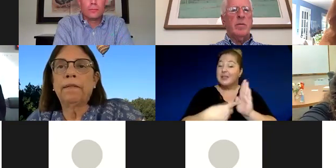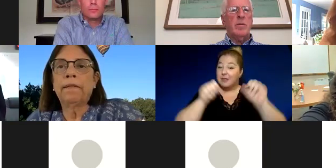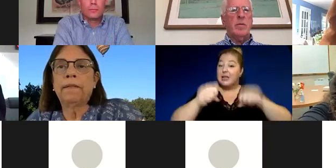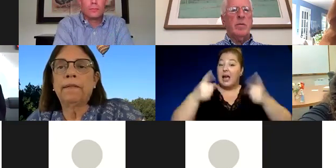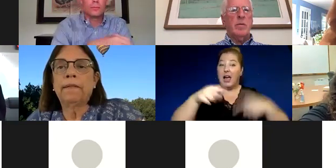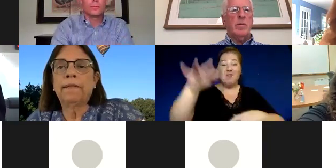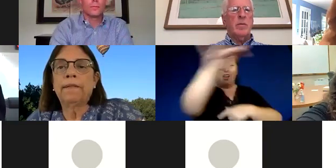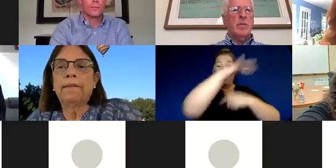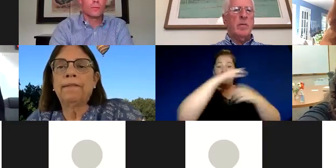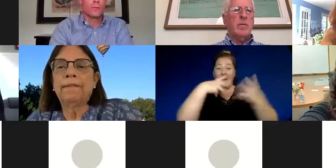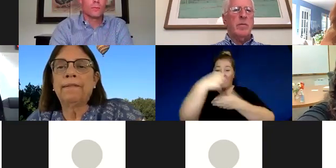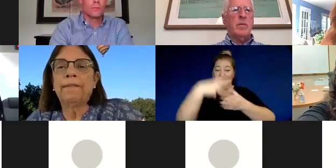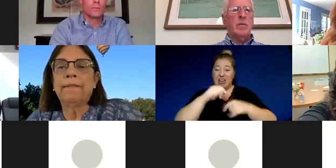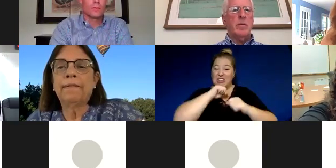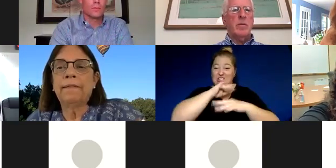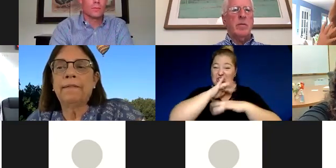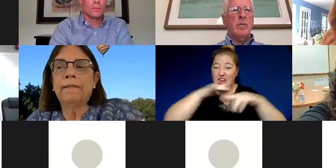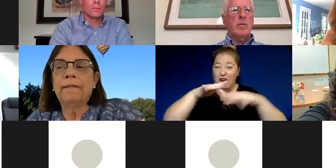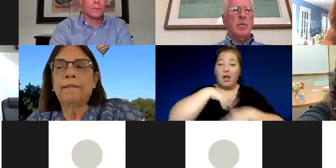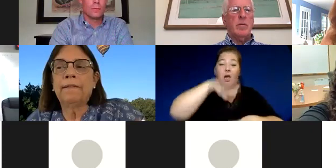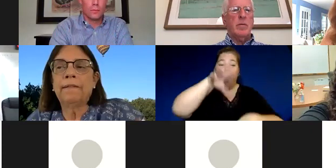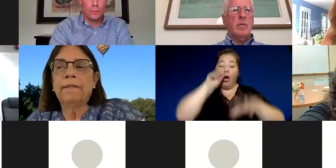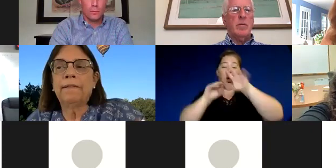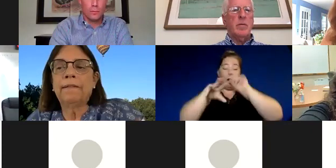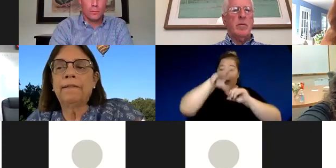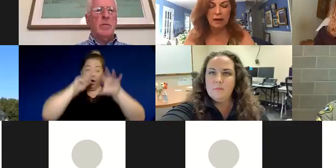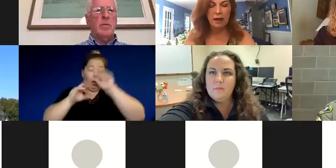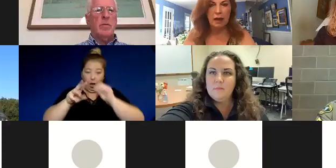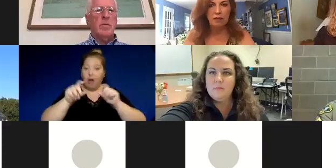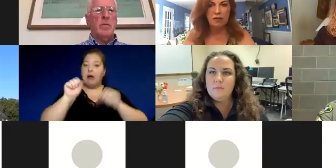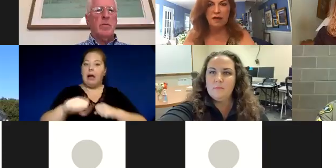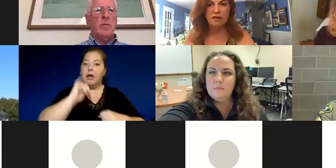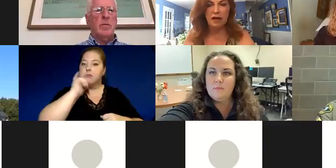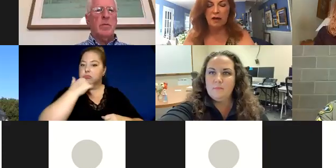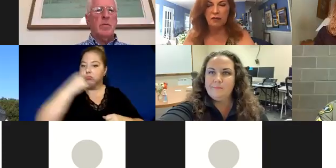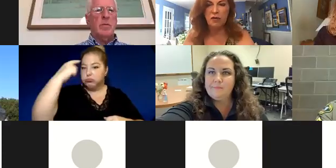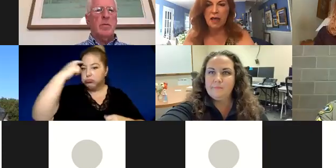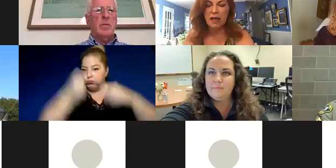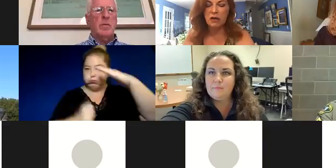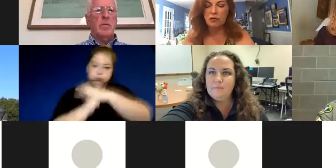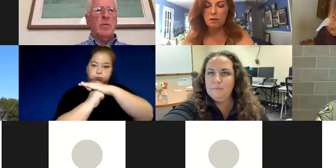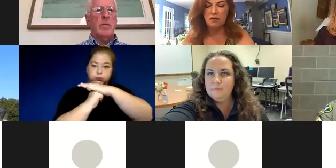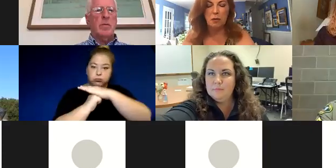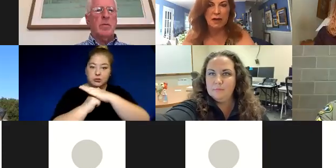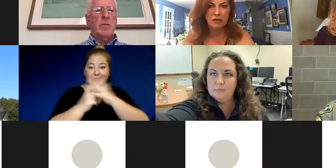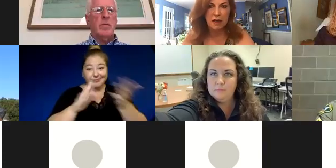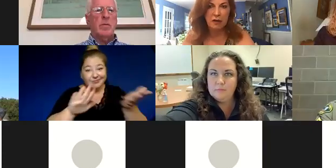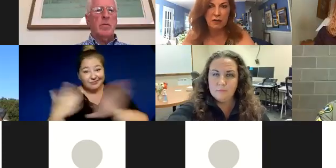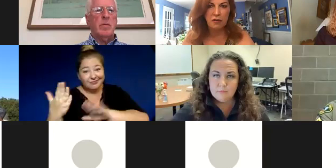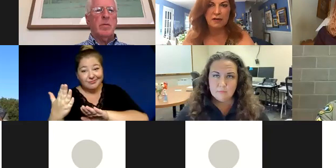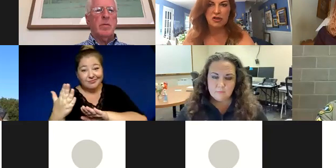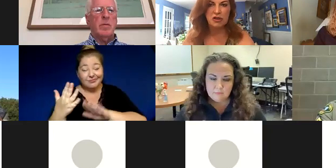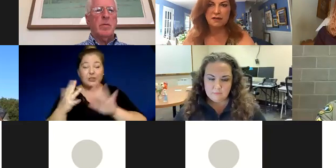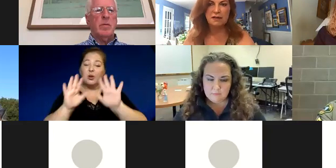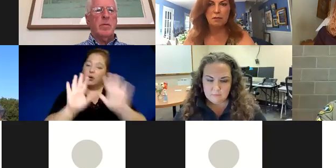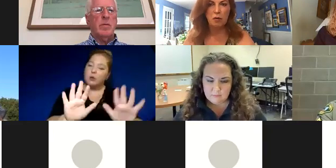el corazón, si son personas mayores de edad, si tienen chicos con asma, quédense por